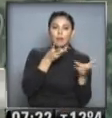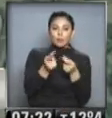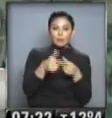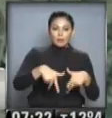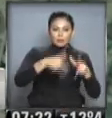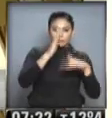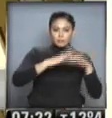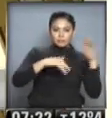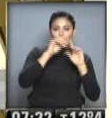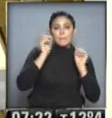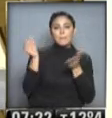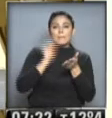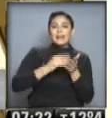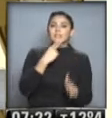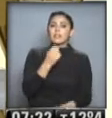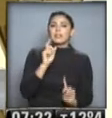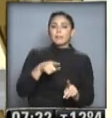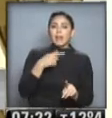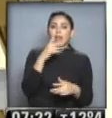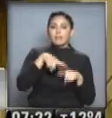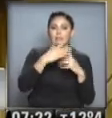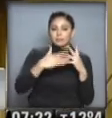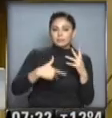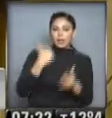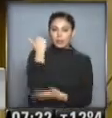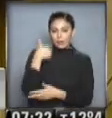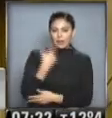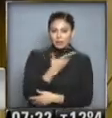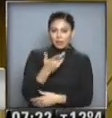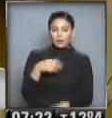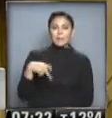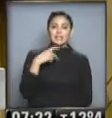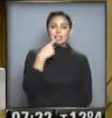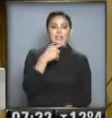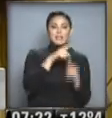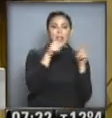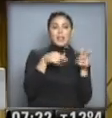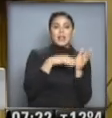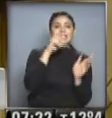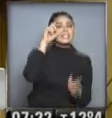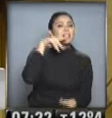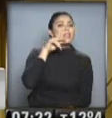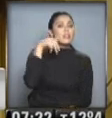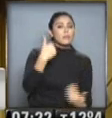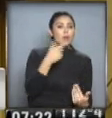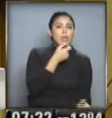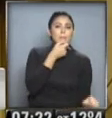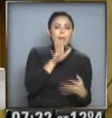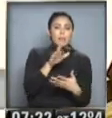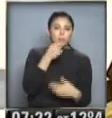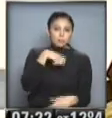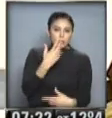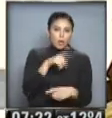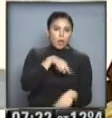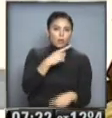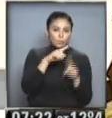el energético y también la actividad económica en general. Los SEDIN, entre otros usos, podrán venderse en el mercado secundario como cualquier bono a